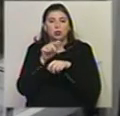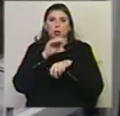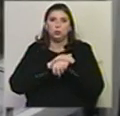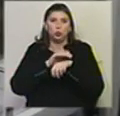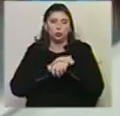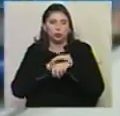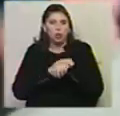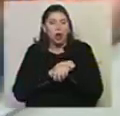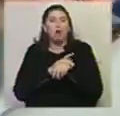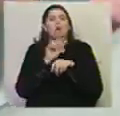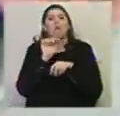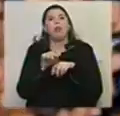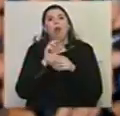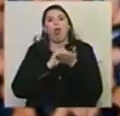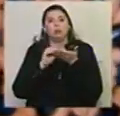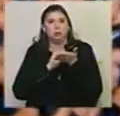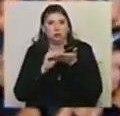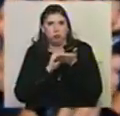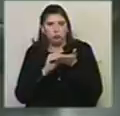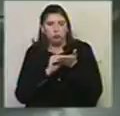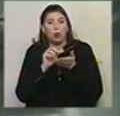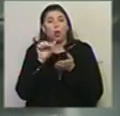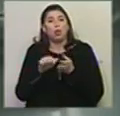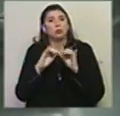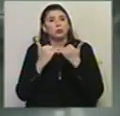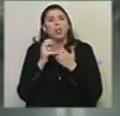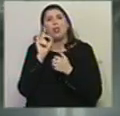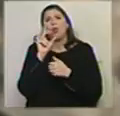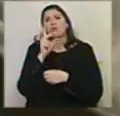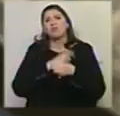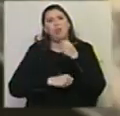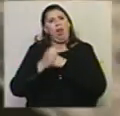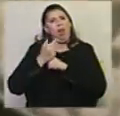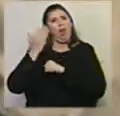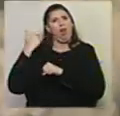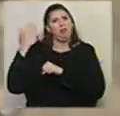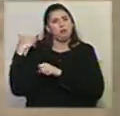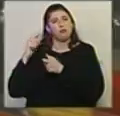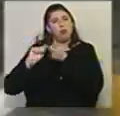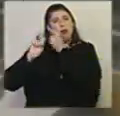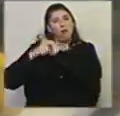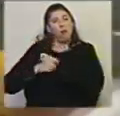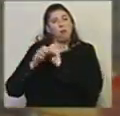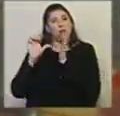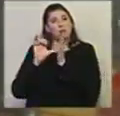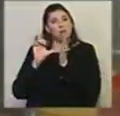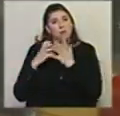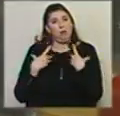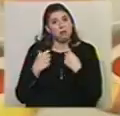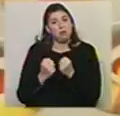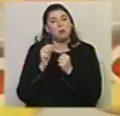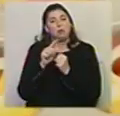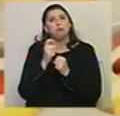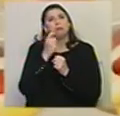conservación adecuada y administración. Esto sucede desde hace 12 años, cuando a partir de la reforma del sistema sanitario, los medicamentos de alto